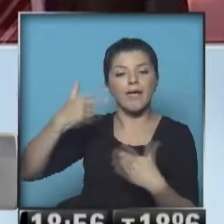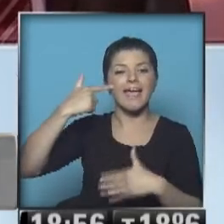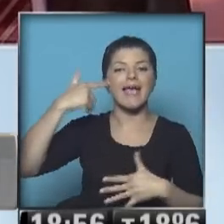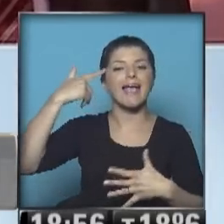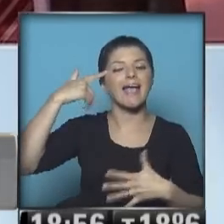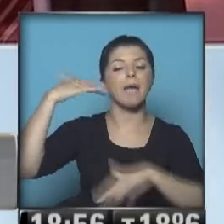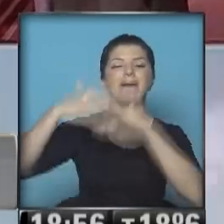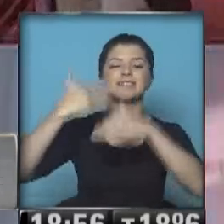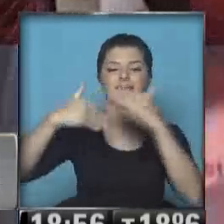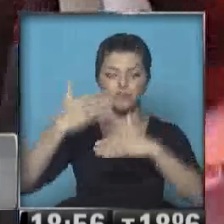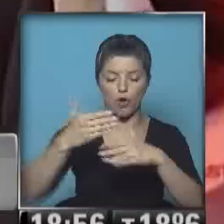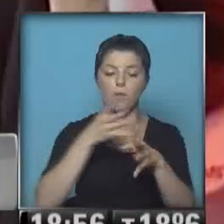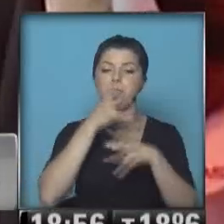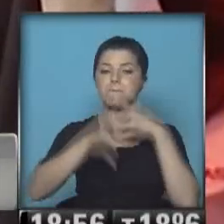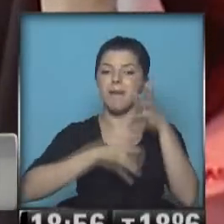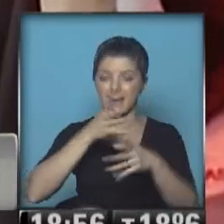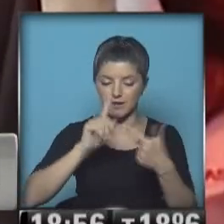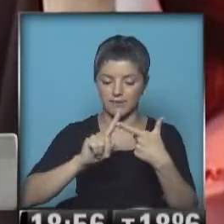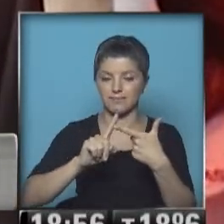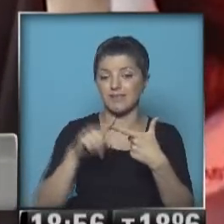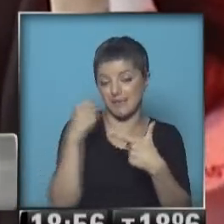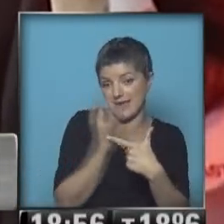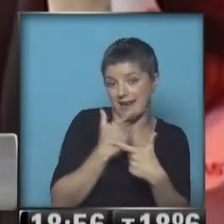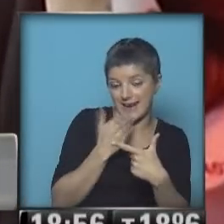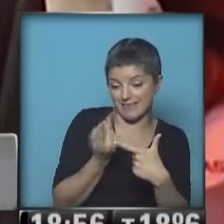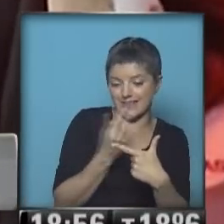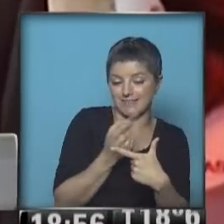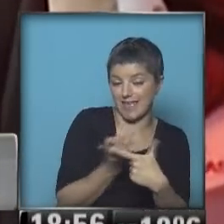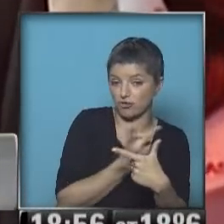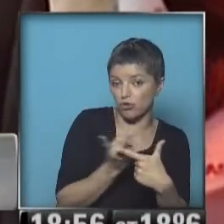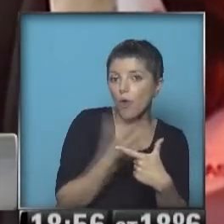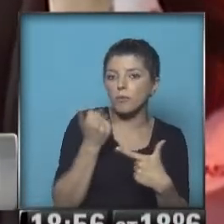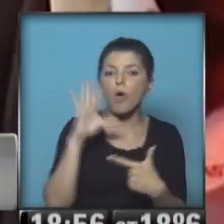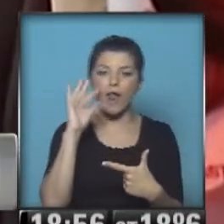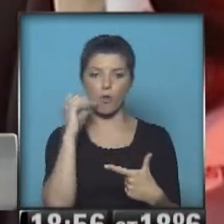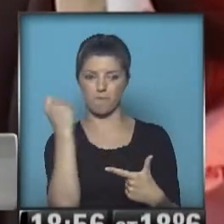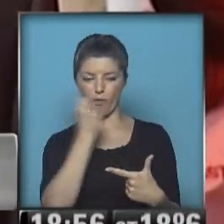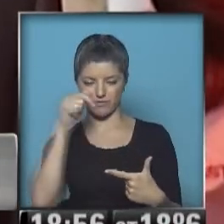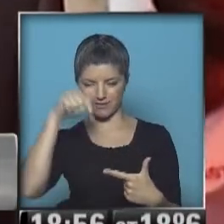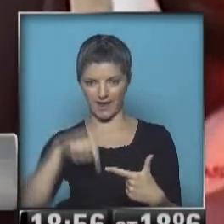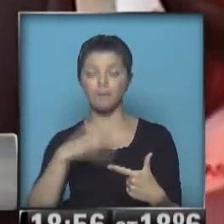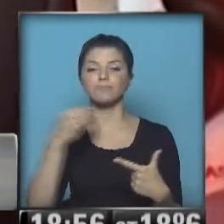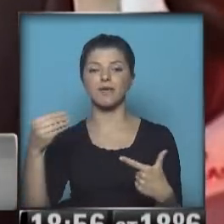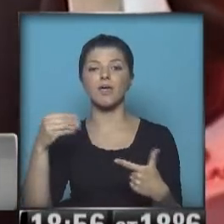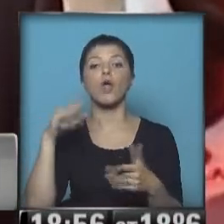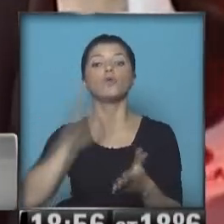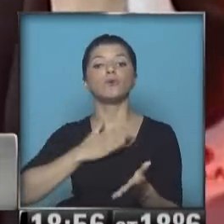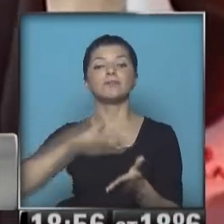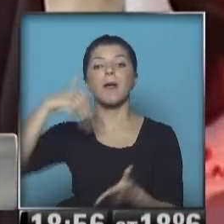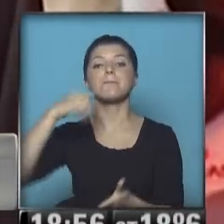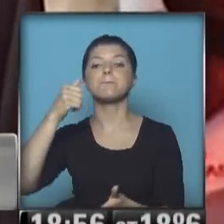en maquinaria, y eso nos permitió tener algo distintivo, una matricería propia.